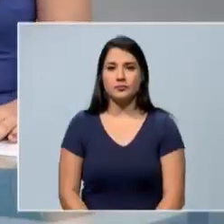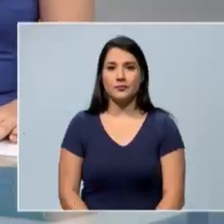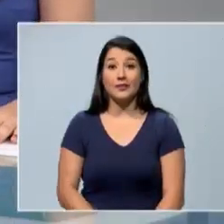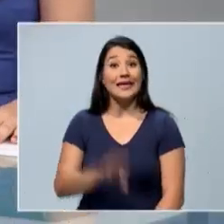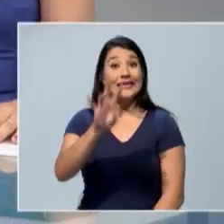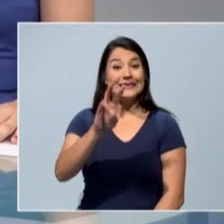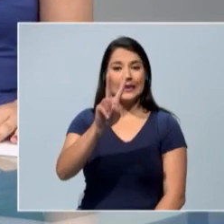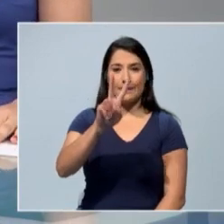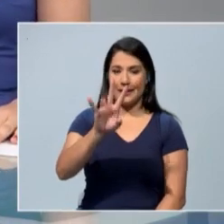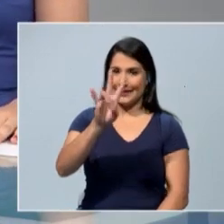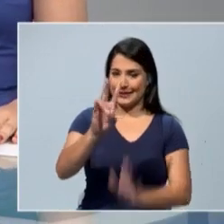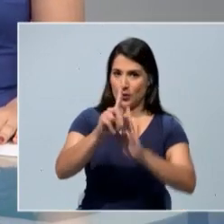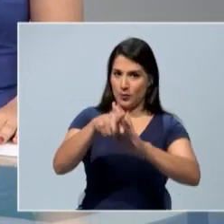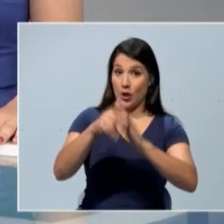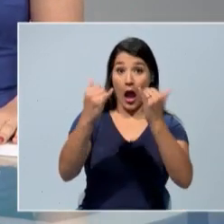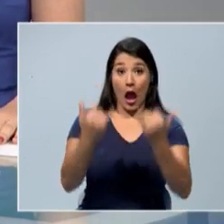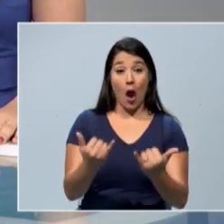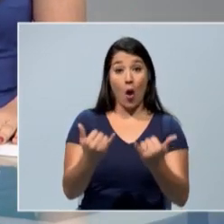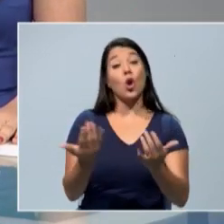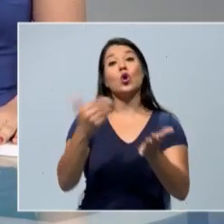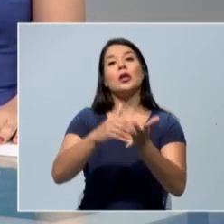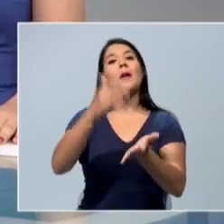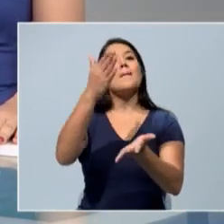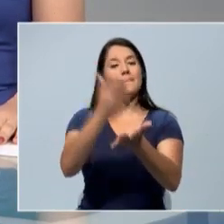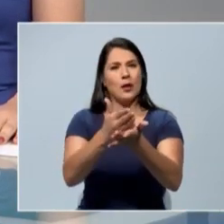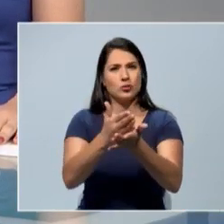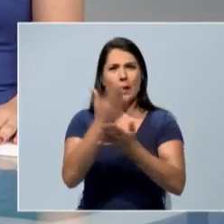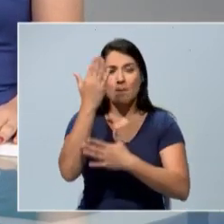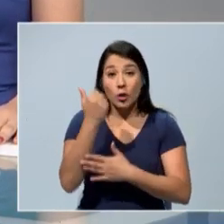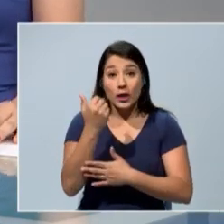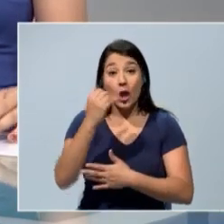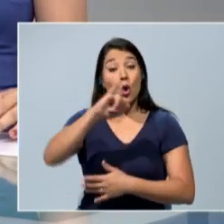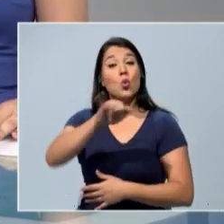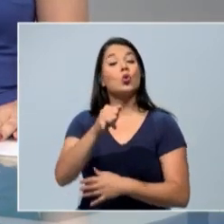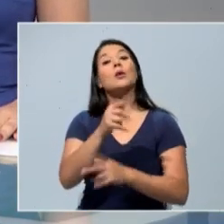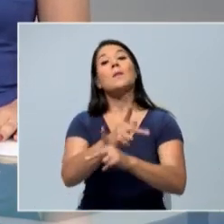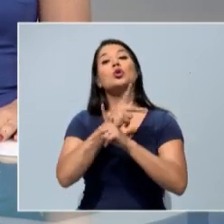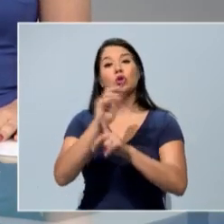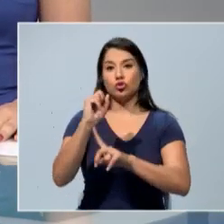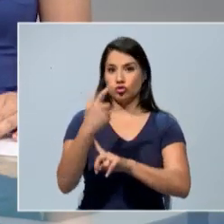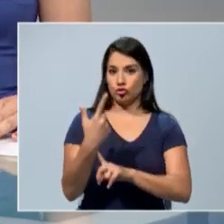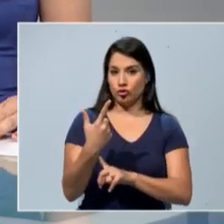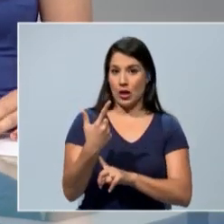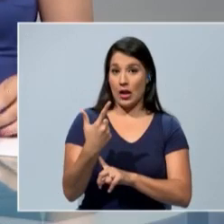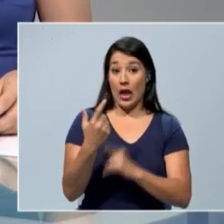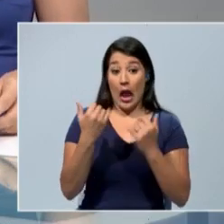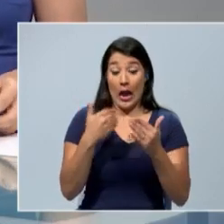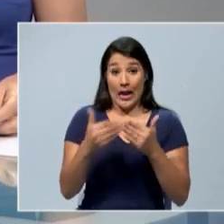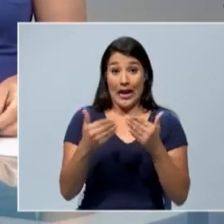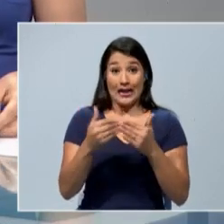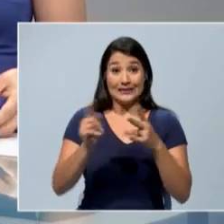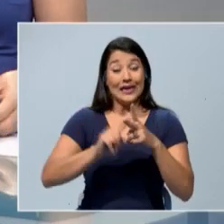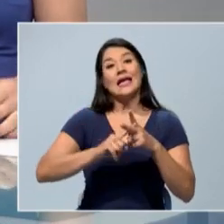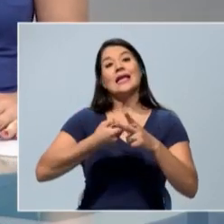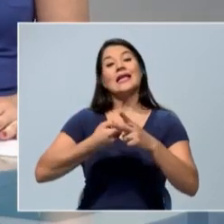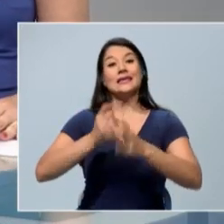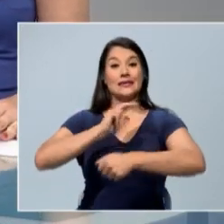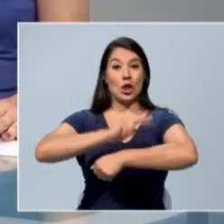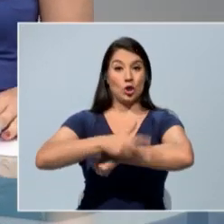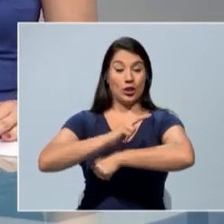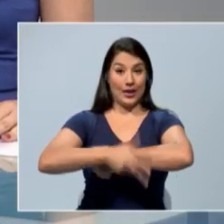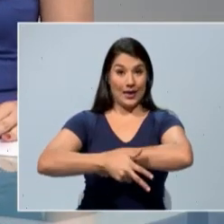Siete con 27 minutos. Vamos a hacer una pausa porque la Junta de Protección Social está por iniciar el sorteo de los